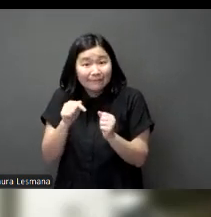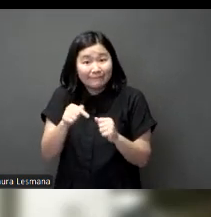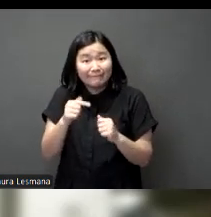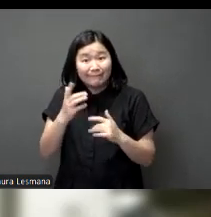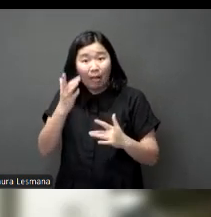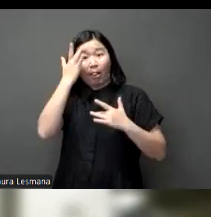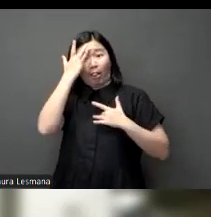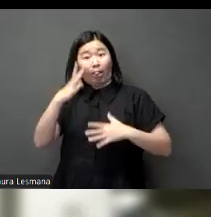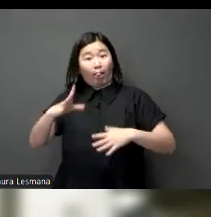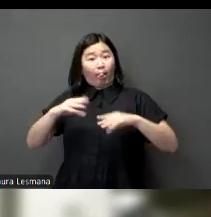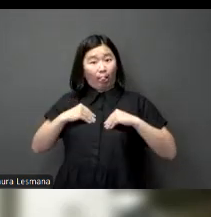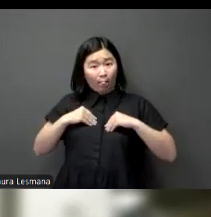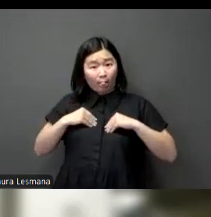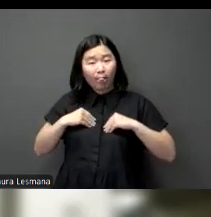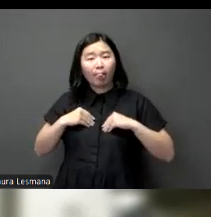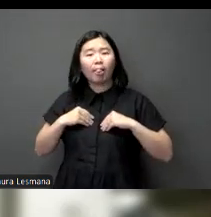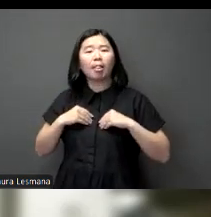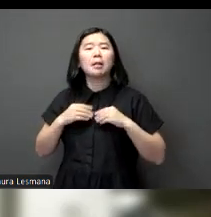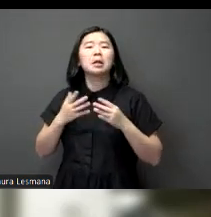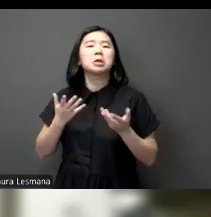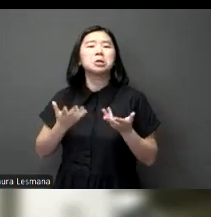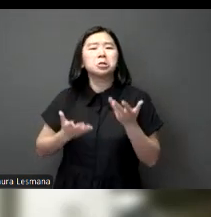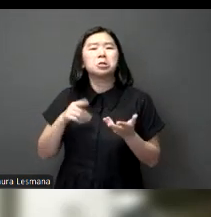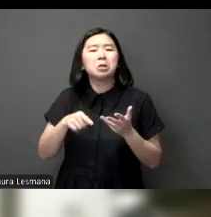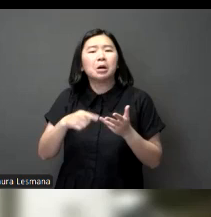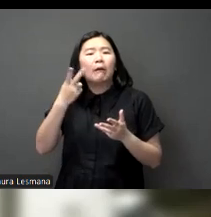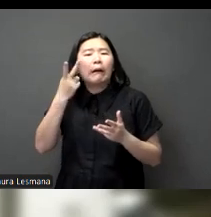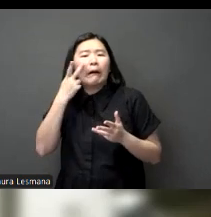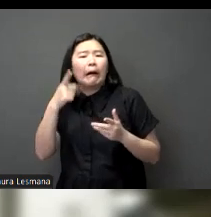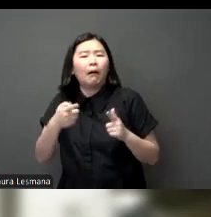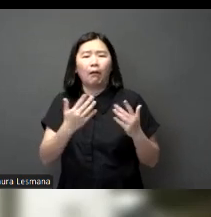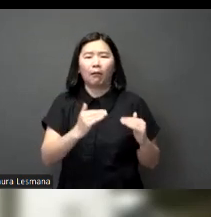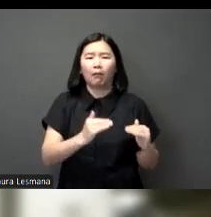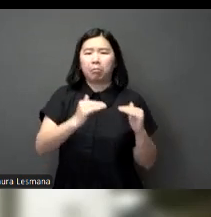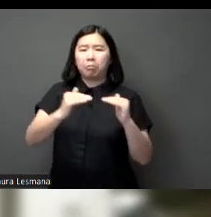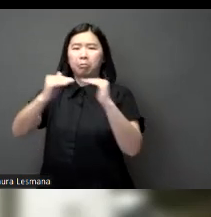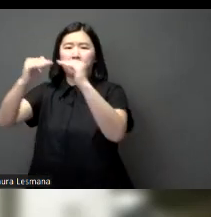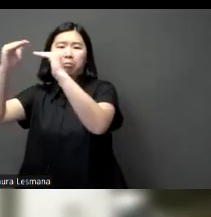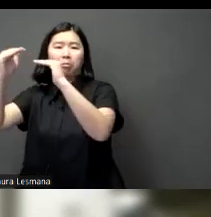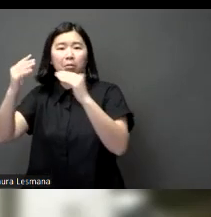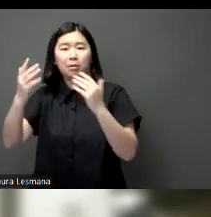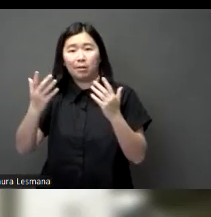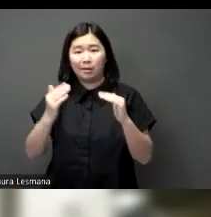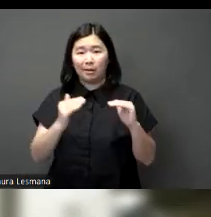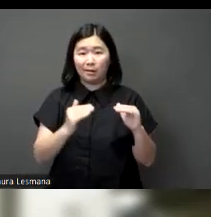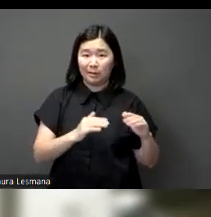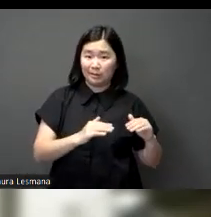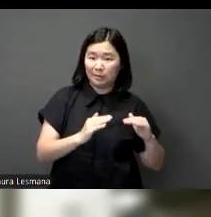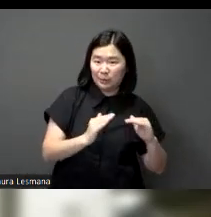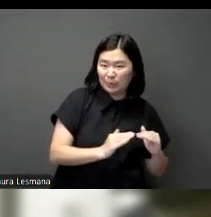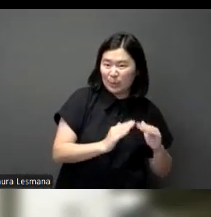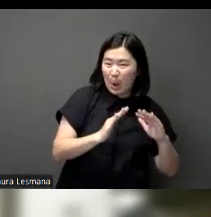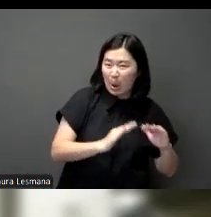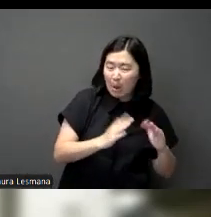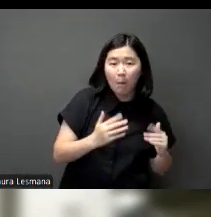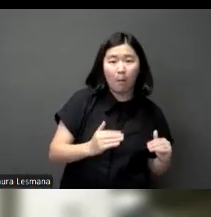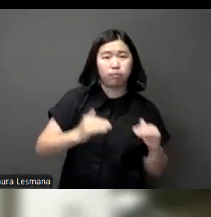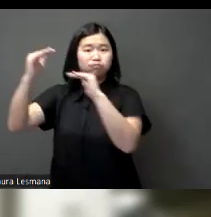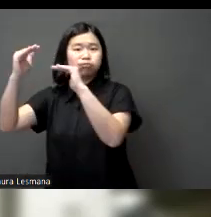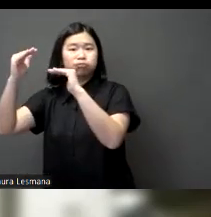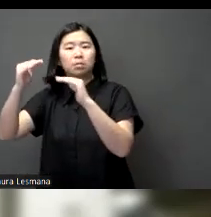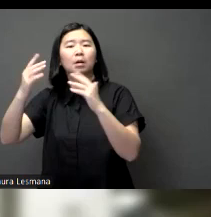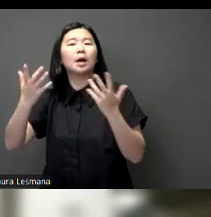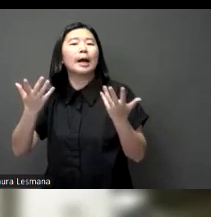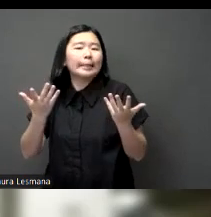cáncer cervicuterino están agrupadas en intervenciones de inmunización, de tamizaje y de tratamientos. Existen